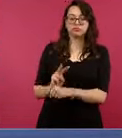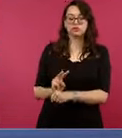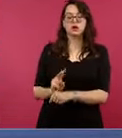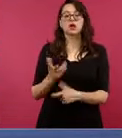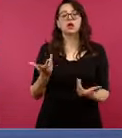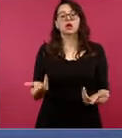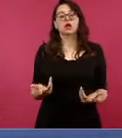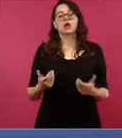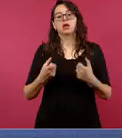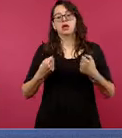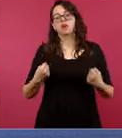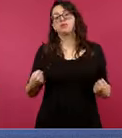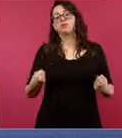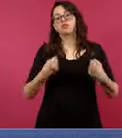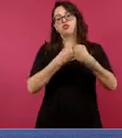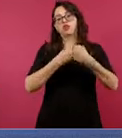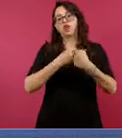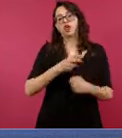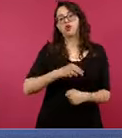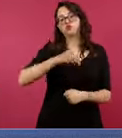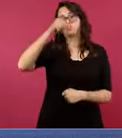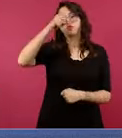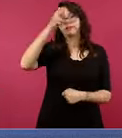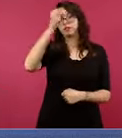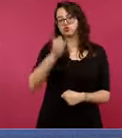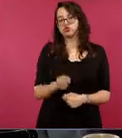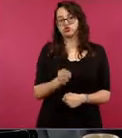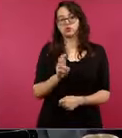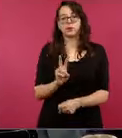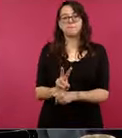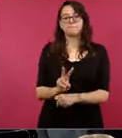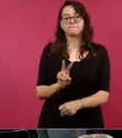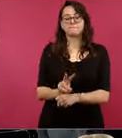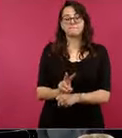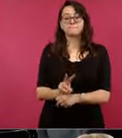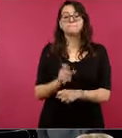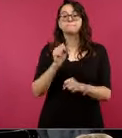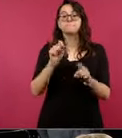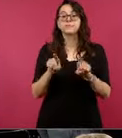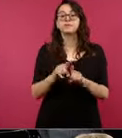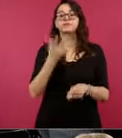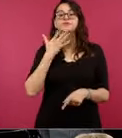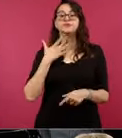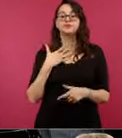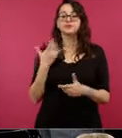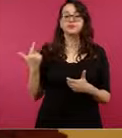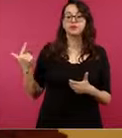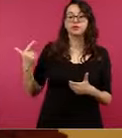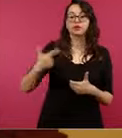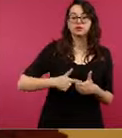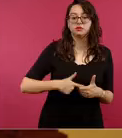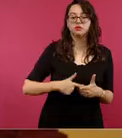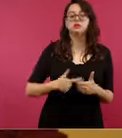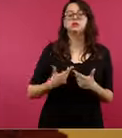y sur, las operaciones para el combate al mercado ilícito de combustibles, seguridad de